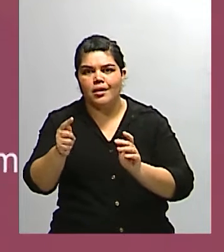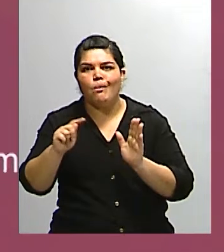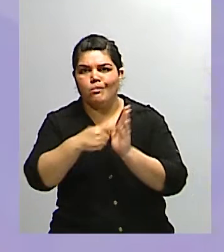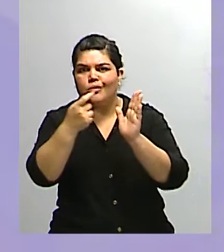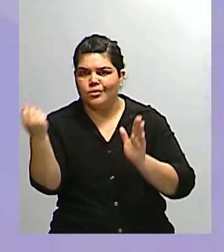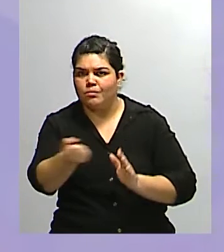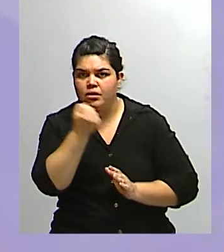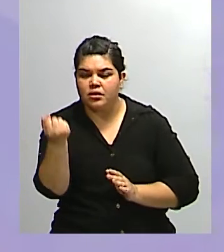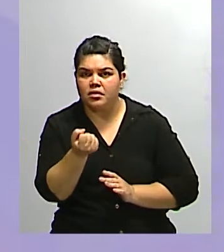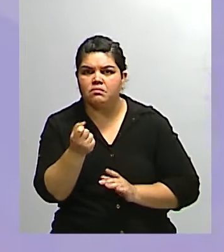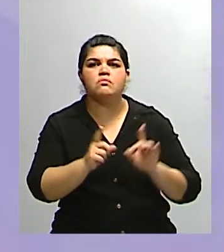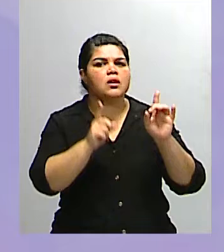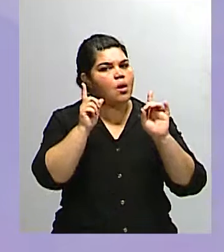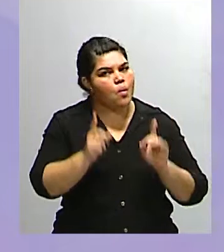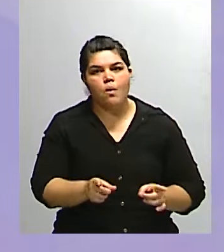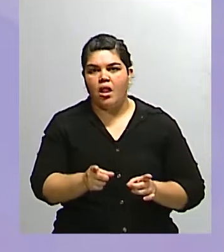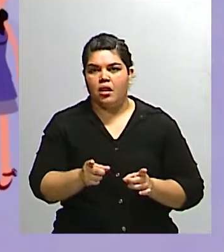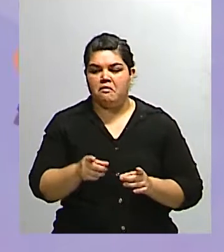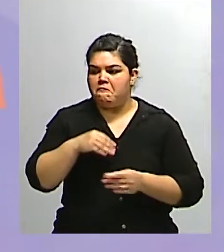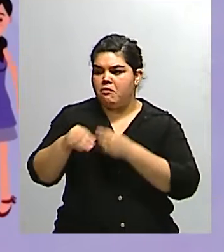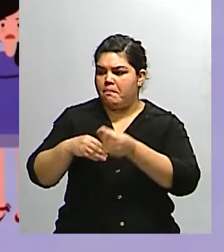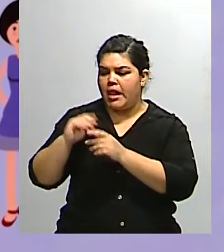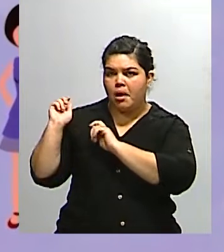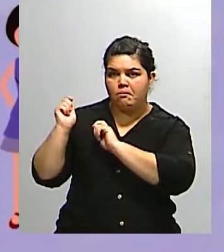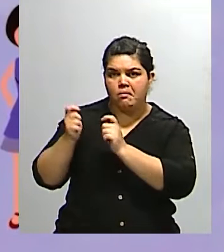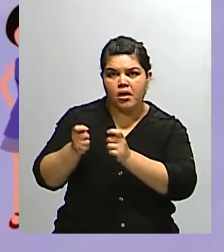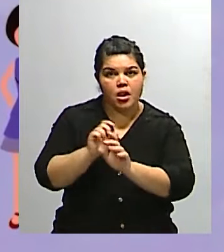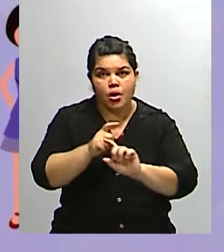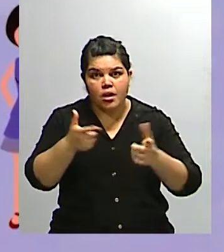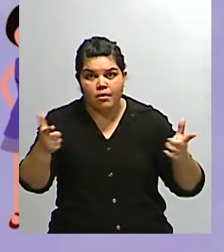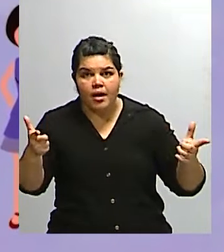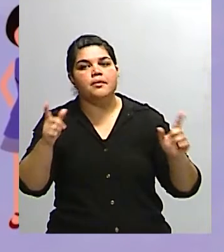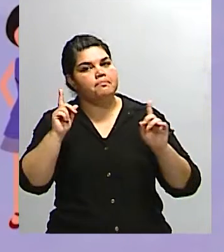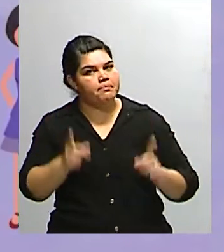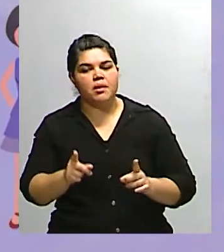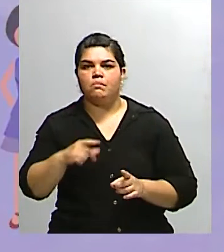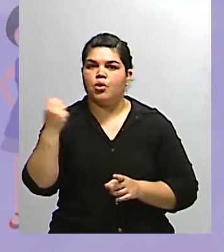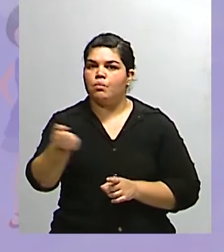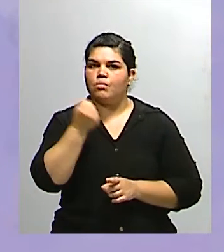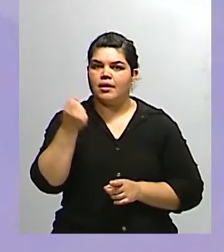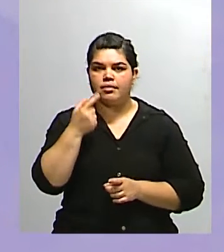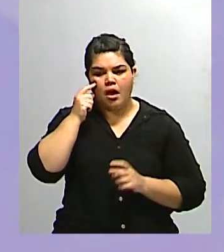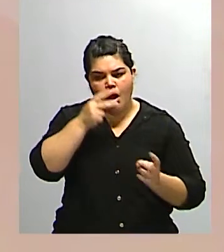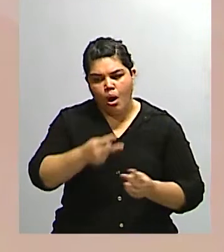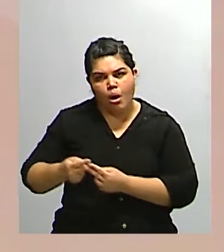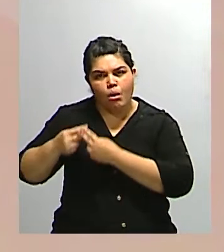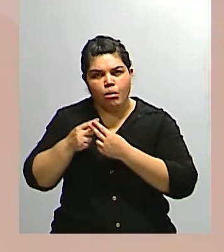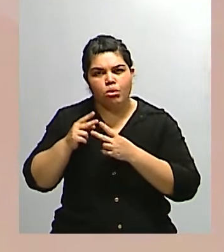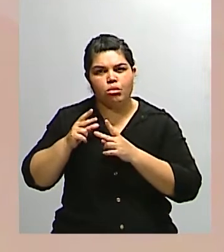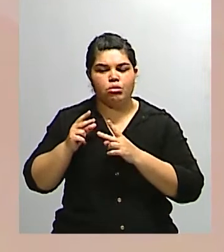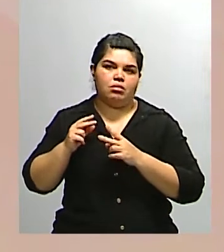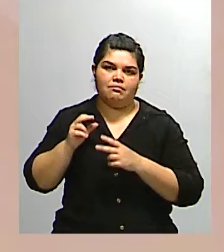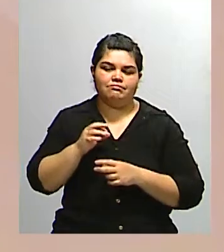también, de por sí la mujer puede llegar a padecer la enfermedad. Las estadísticas lo dicen, y es por eso que es importante hacer la